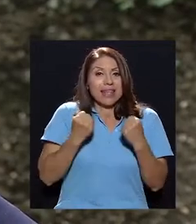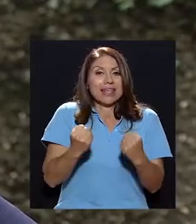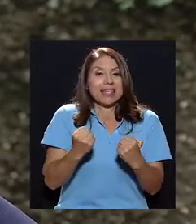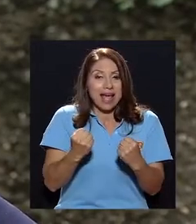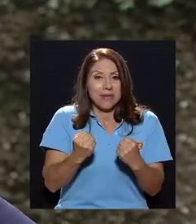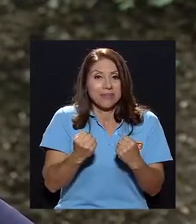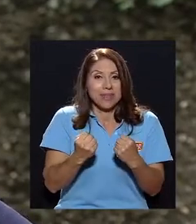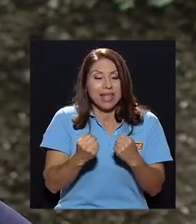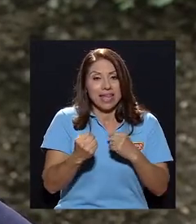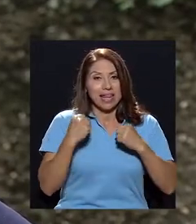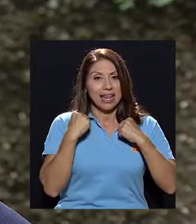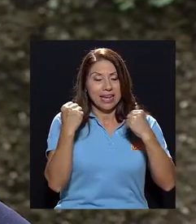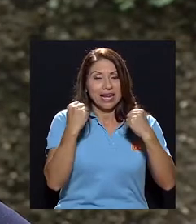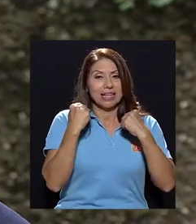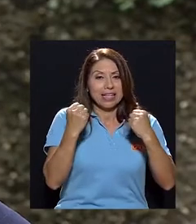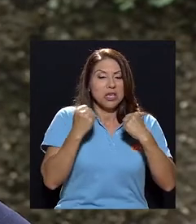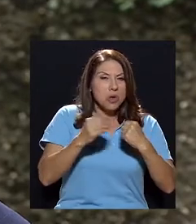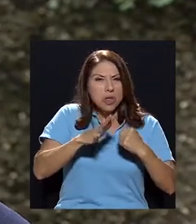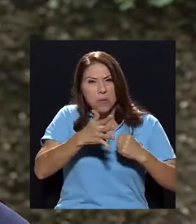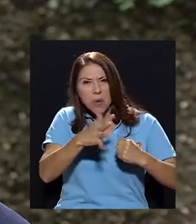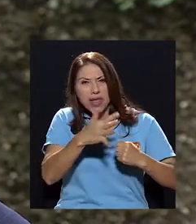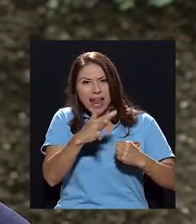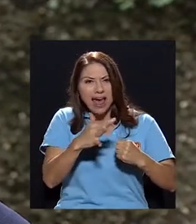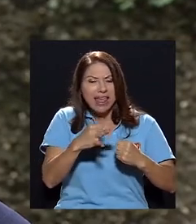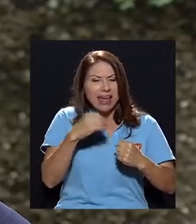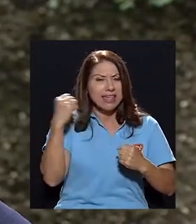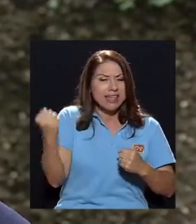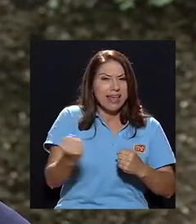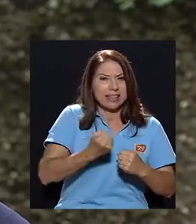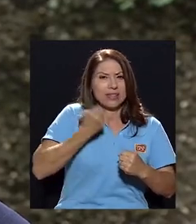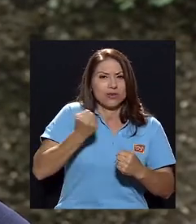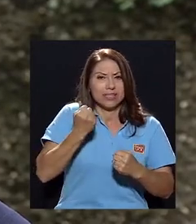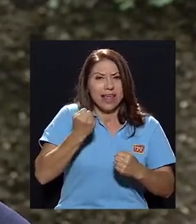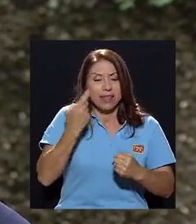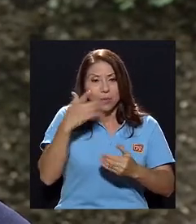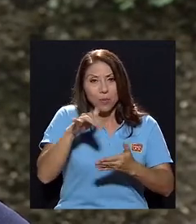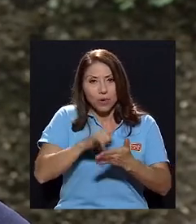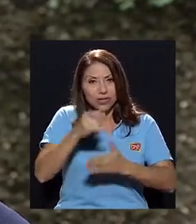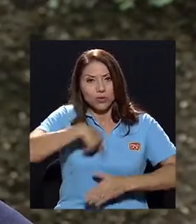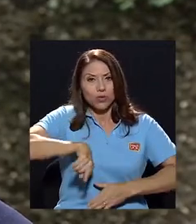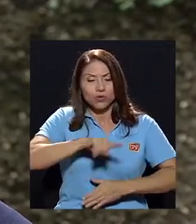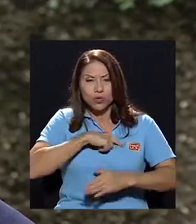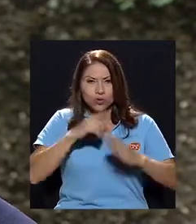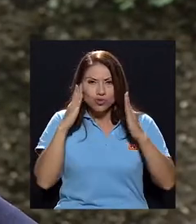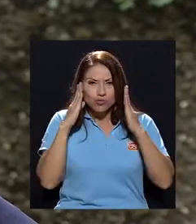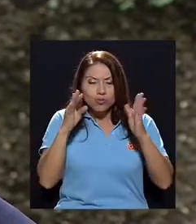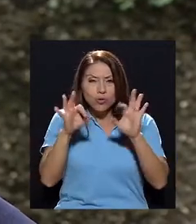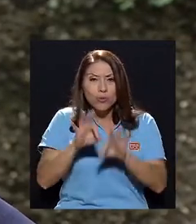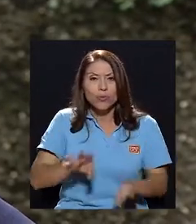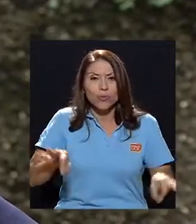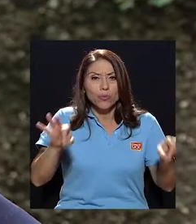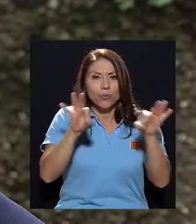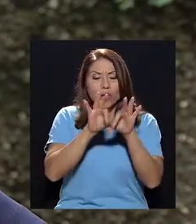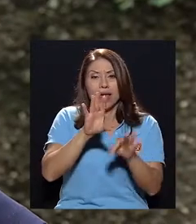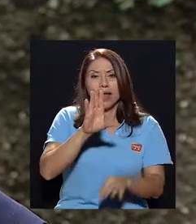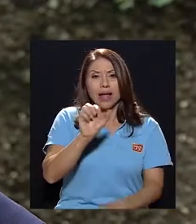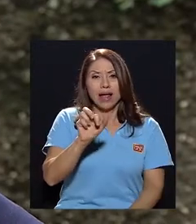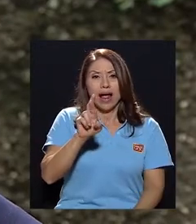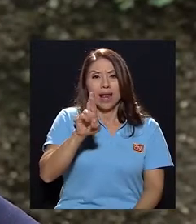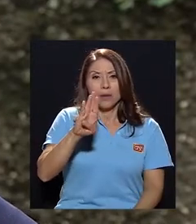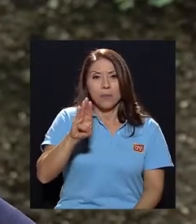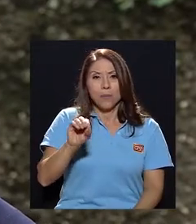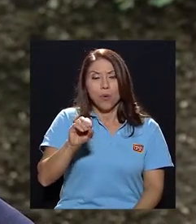de moderada y alta intensidad. Entonces, por eso es que nosotros le damos tanta importancia al carbohidrato. También es importante